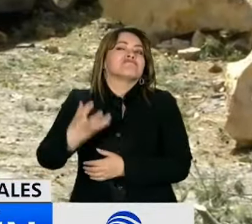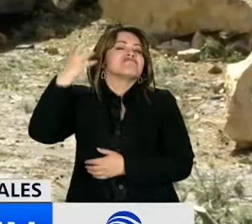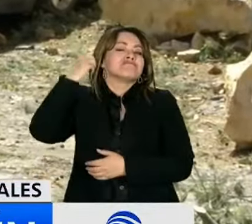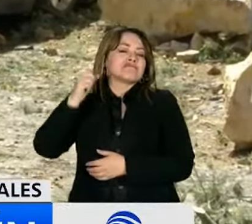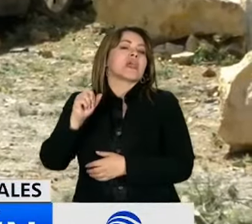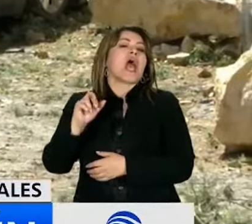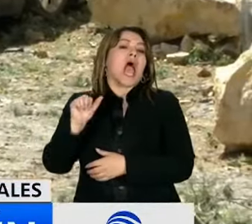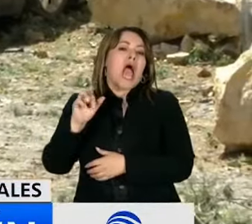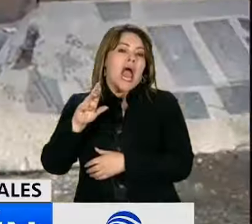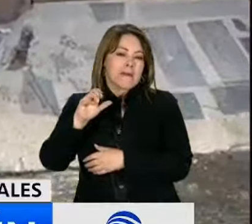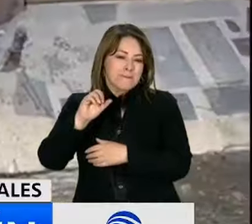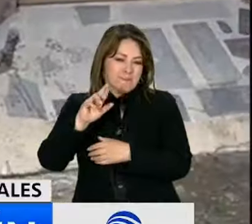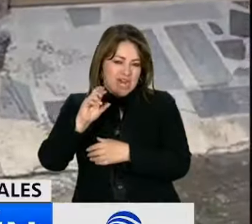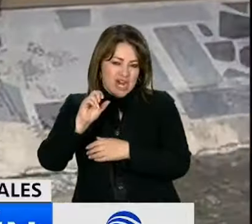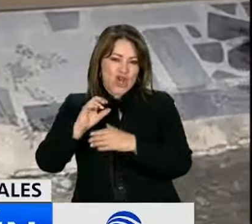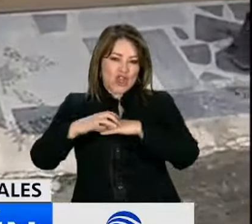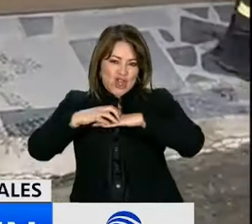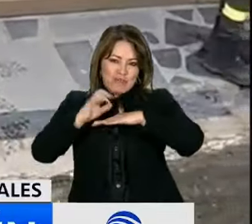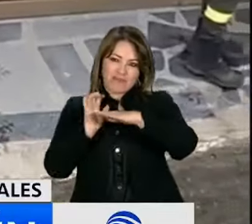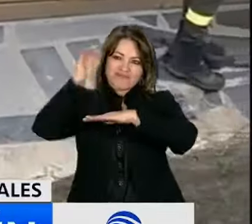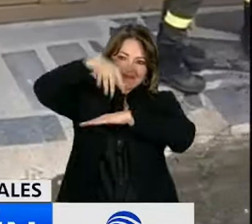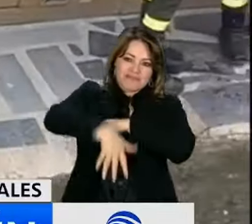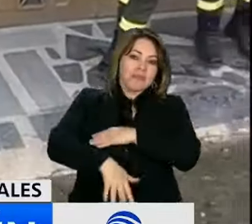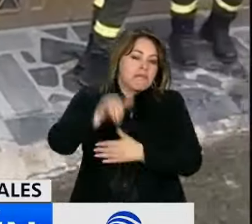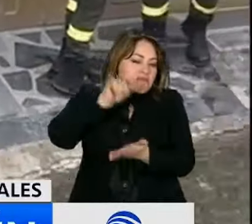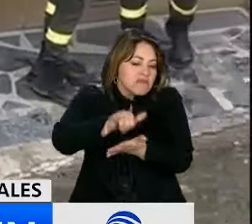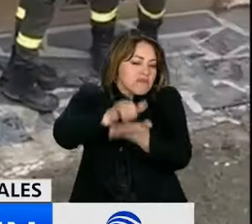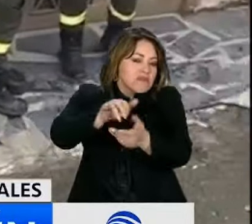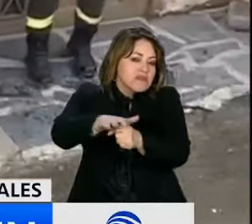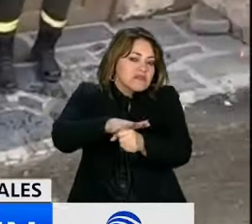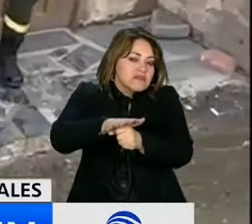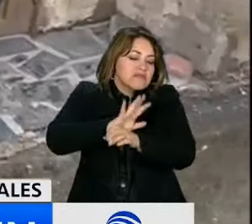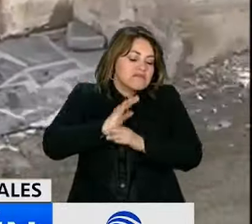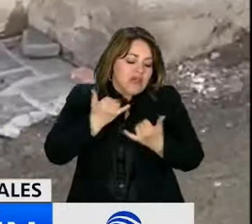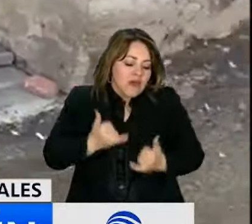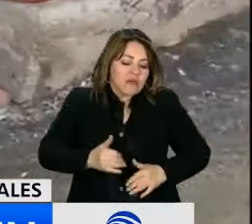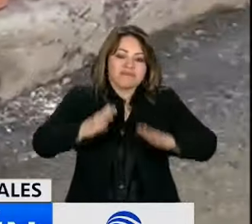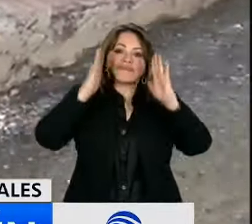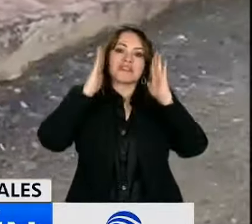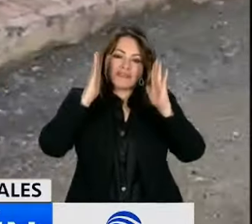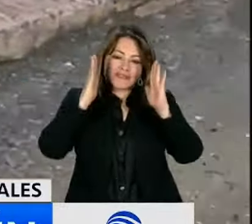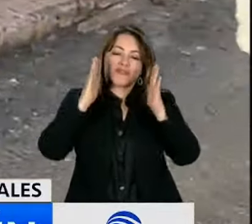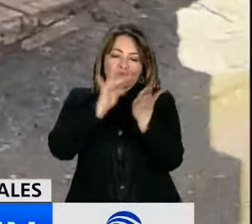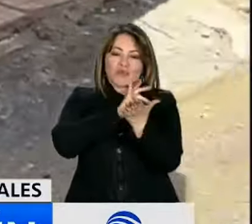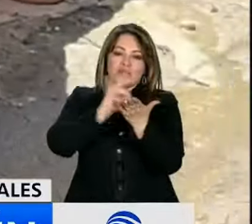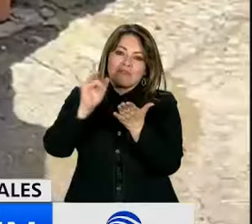ahora continúa el puesto de mando unificado para atender con prontitud las emergencias